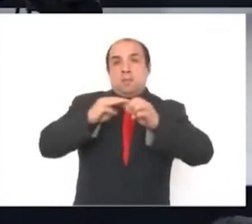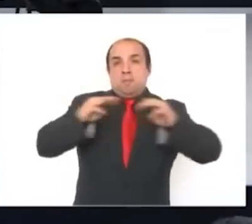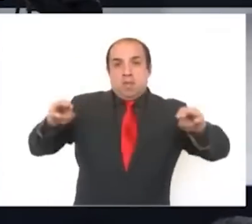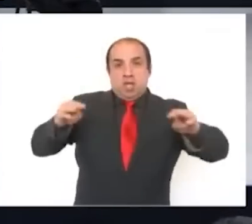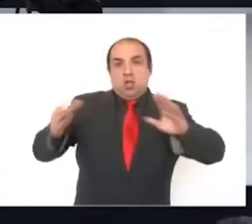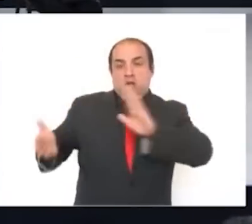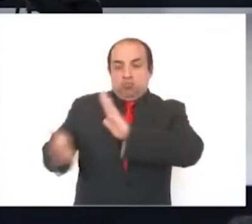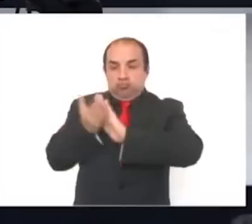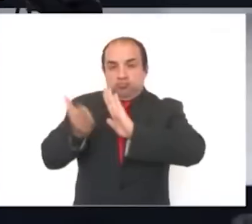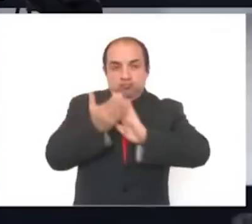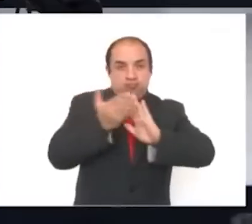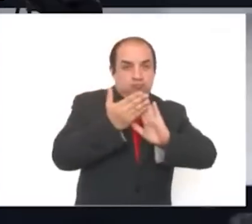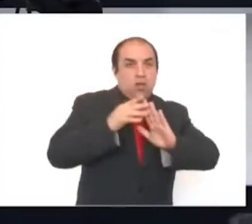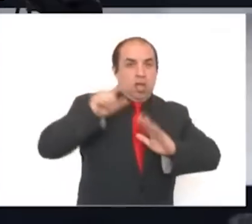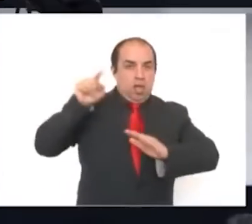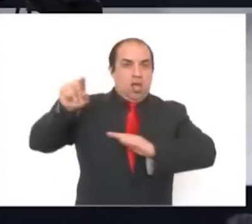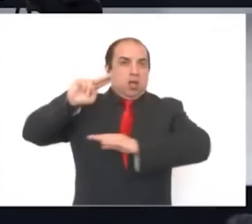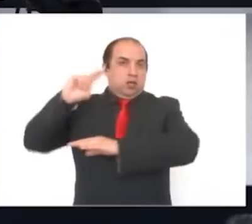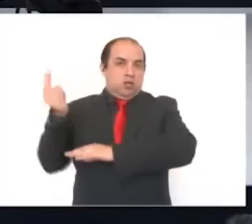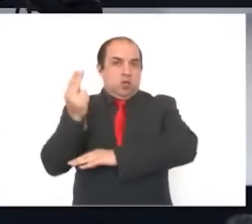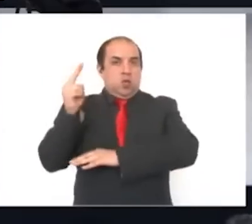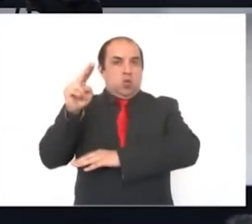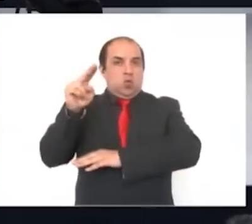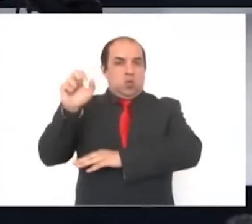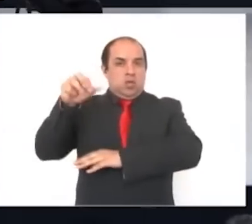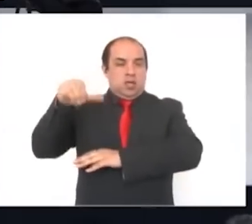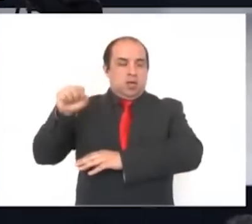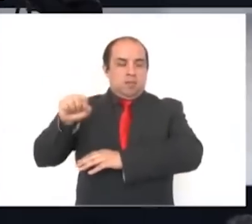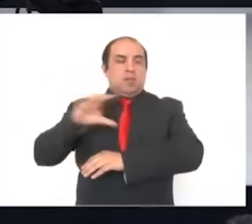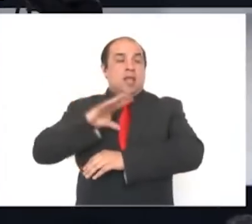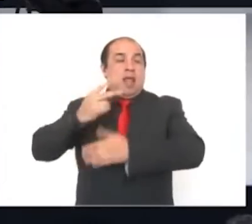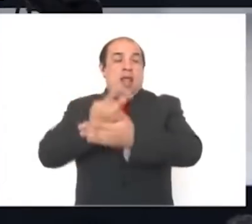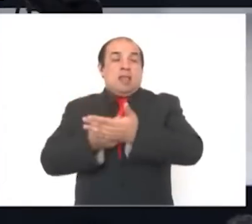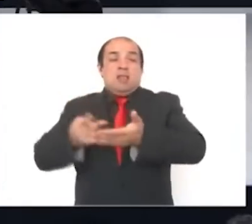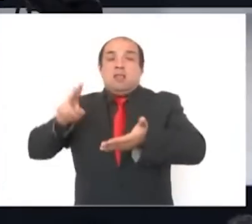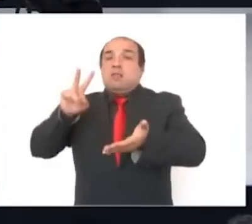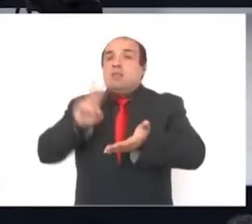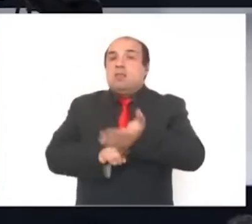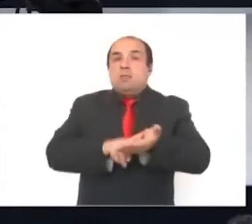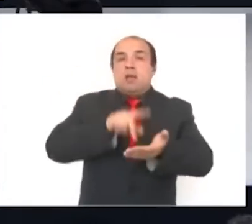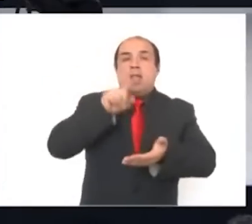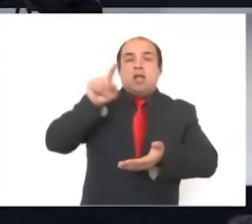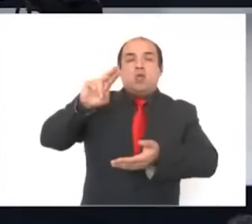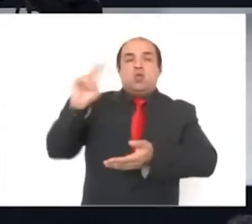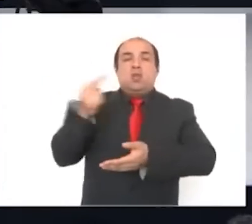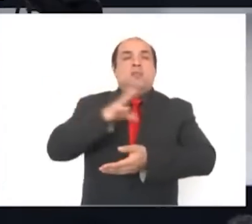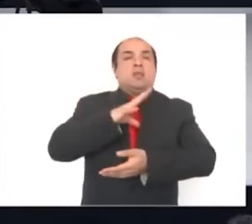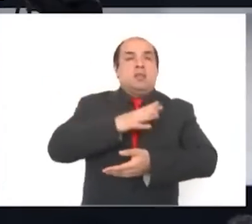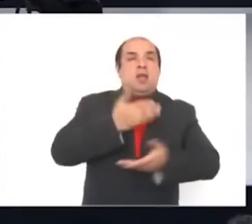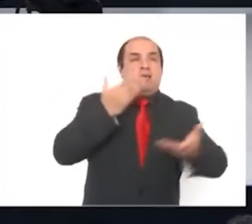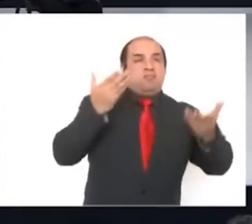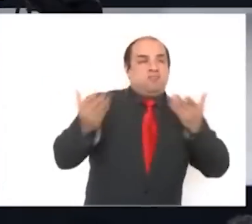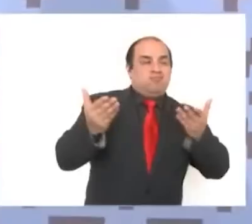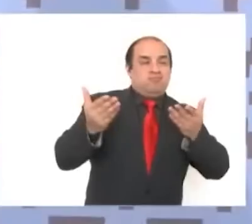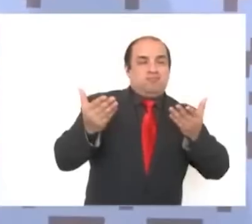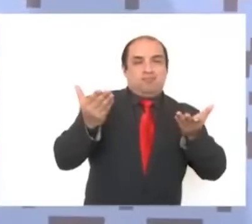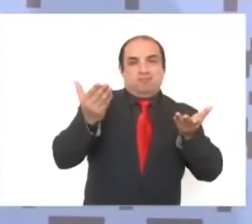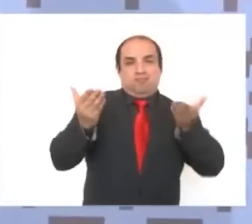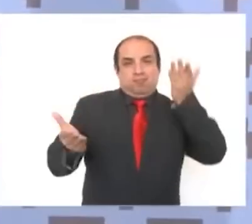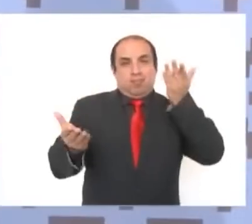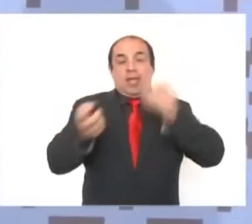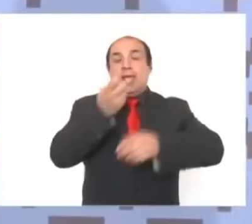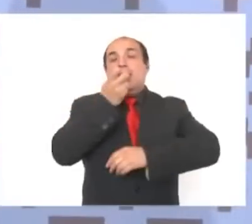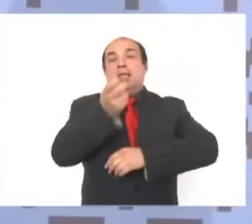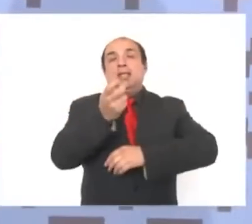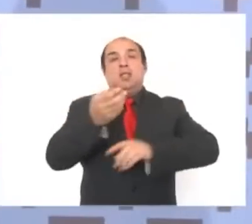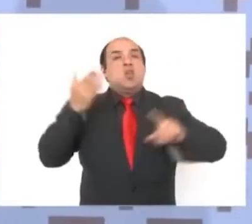superficie. Estamos hablando de que es casi el doble de lo que tenía la UNAM cuando se inaugura. Esa es la magnitud y esa